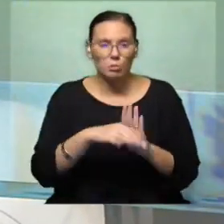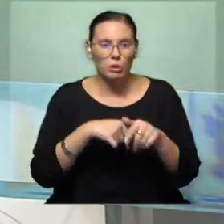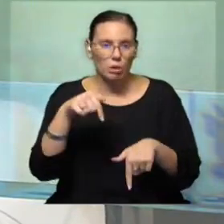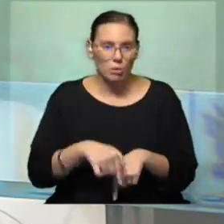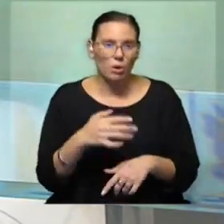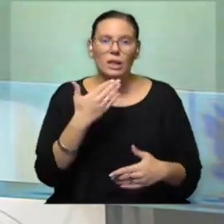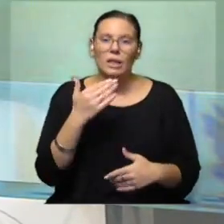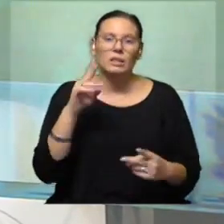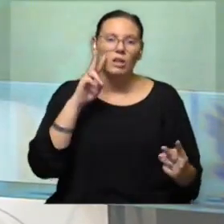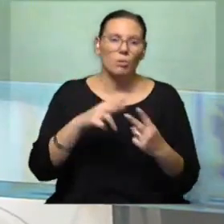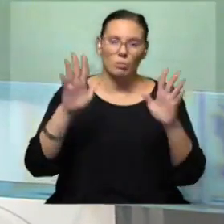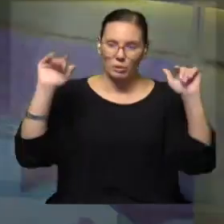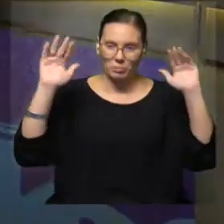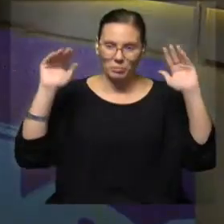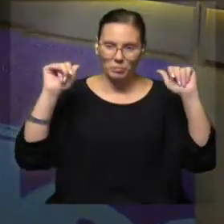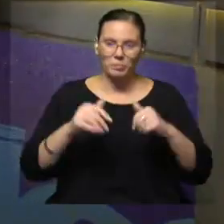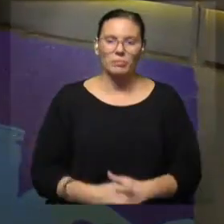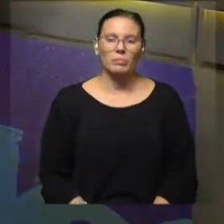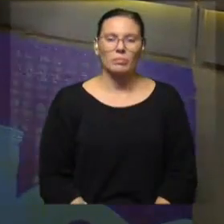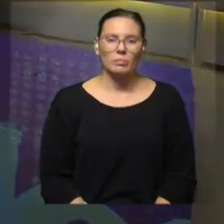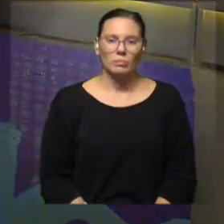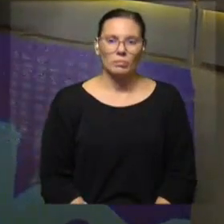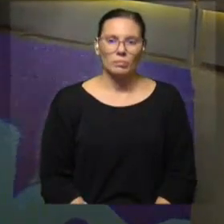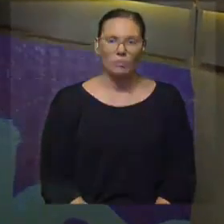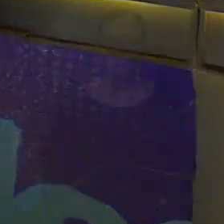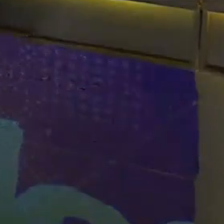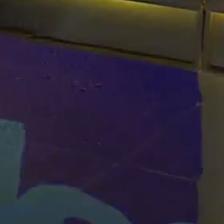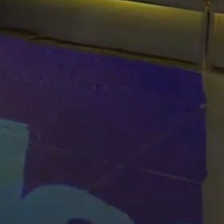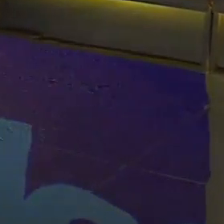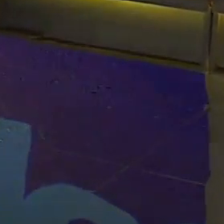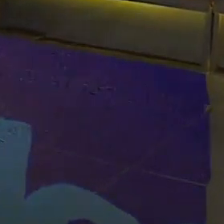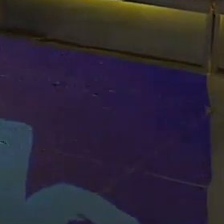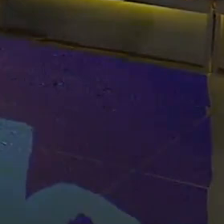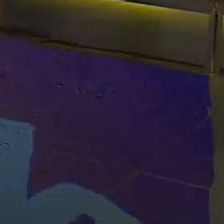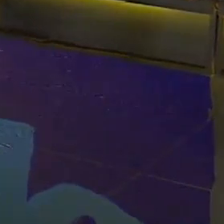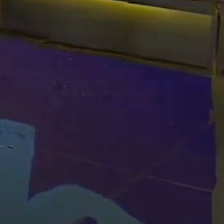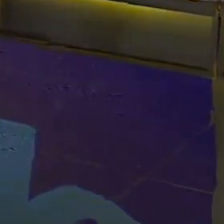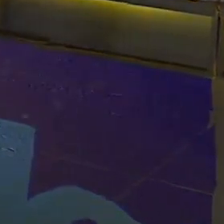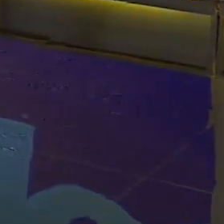hoy. Muchas gracias por todo. Adiós. Hasta mañana.